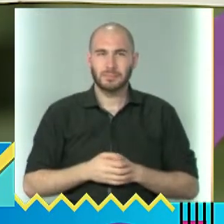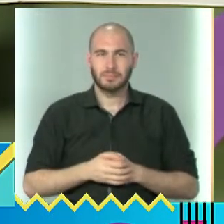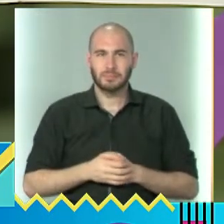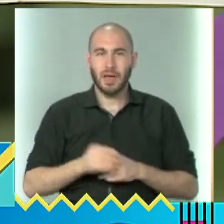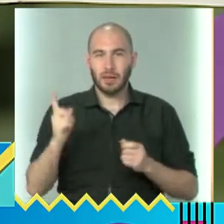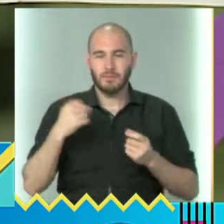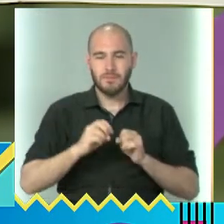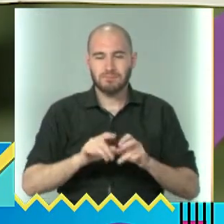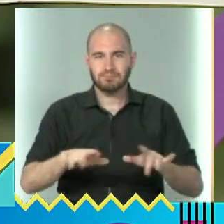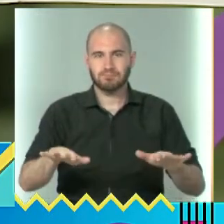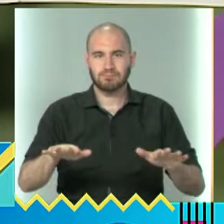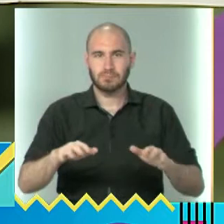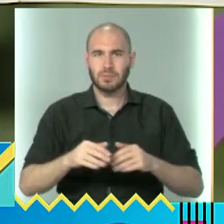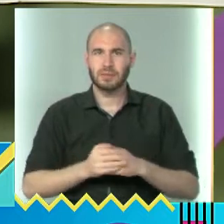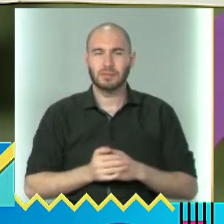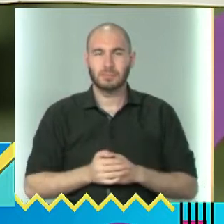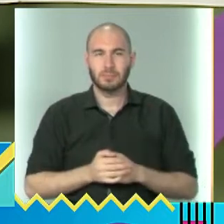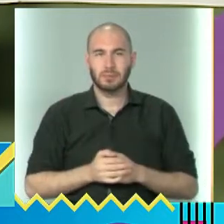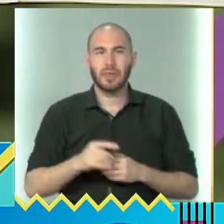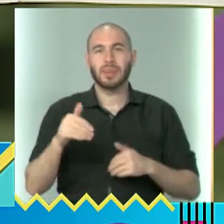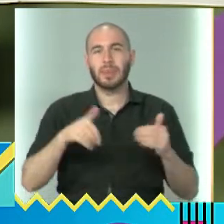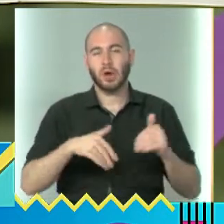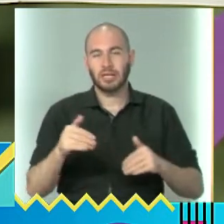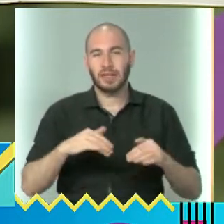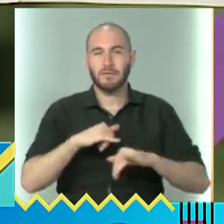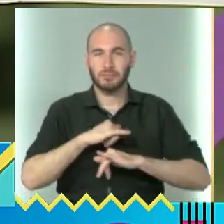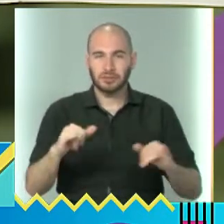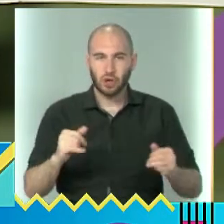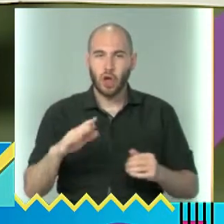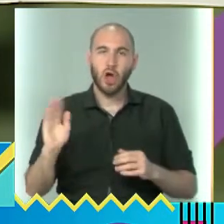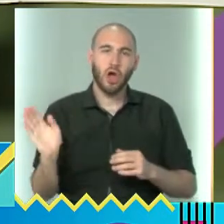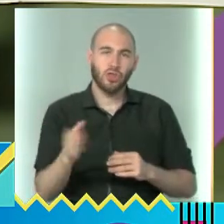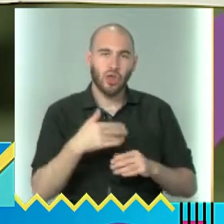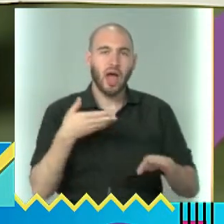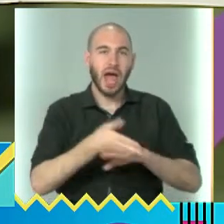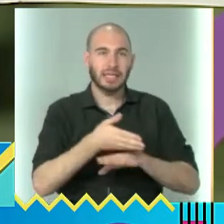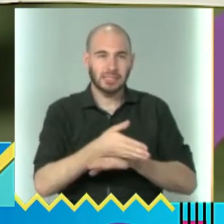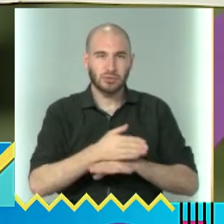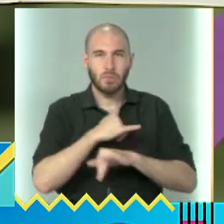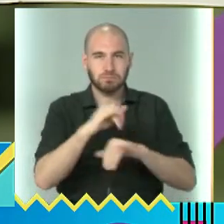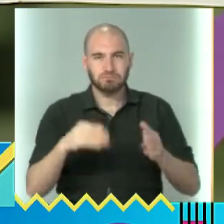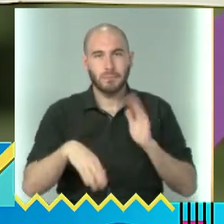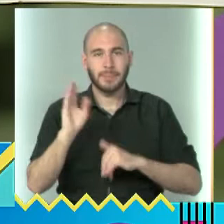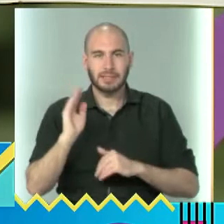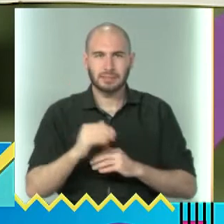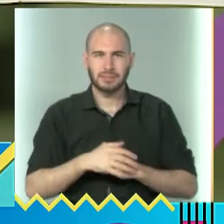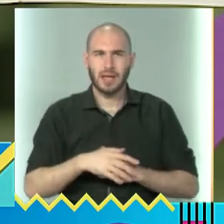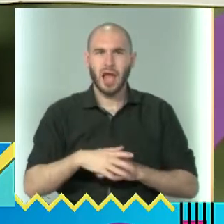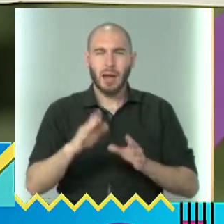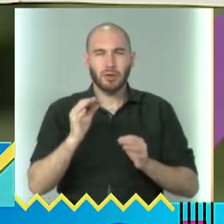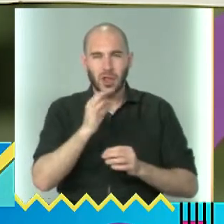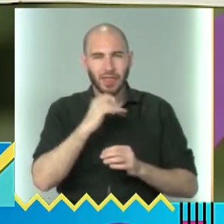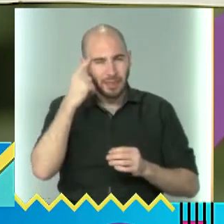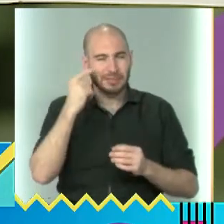a masificar, bueno, era la democratización de la información, que todos íbamos a tener acceso a una mayor información. Había quizás una visión